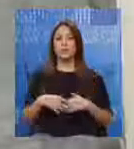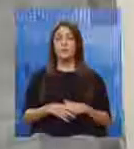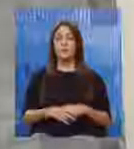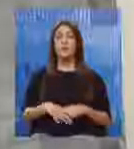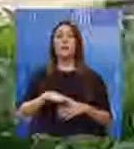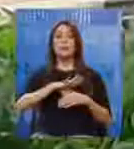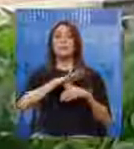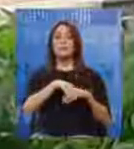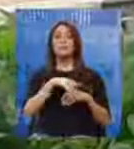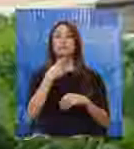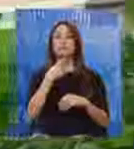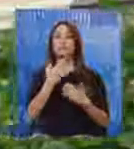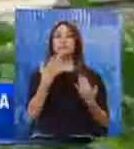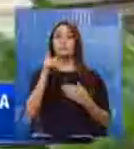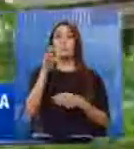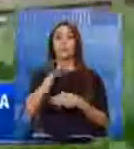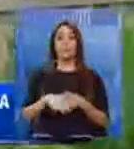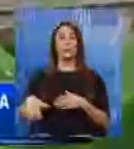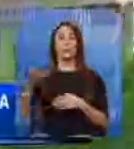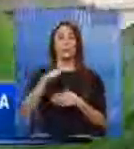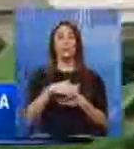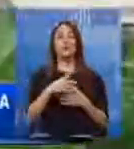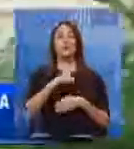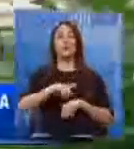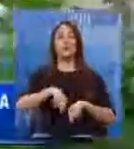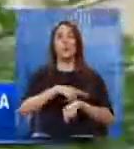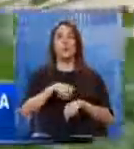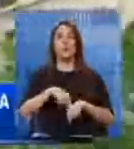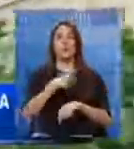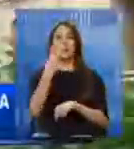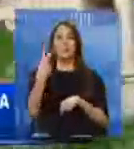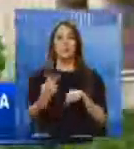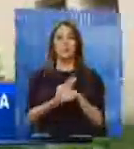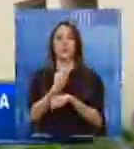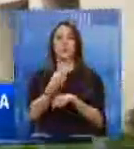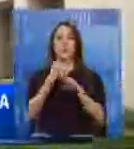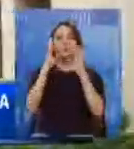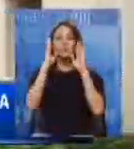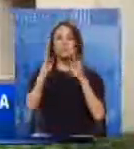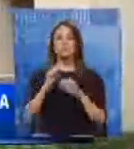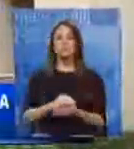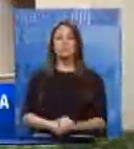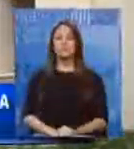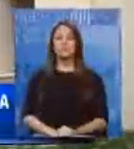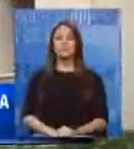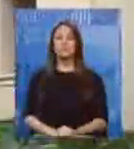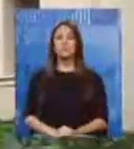la Cancillería, las autoridades británicas se demoraron 2 horas en atender el percance.